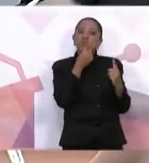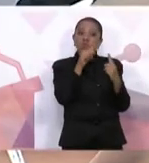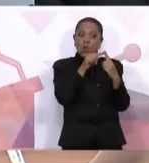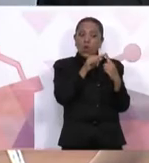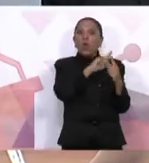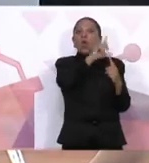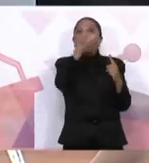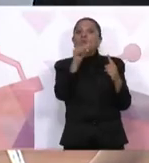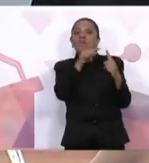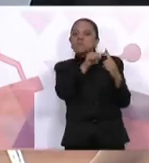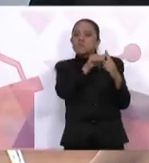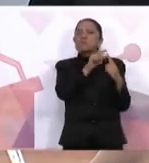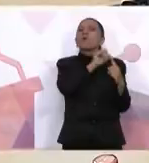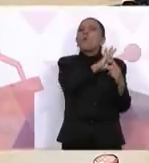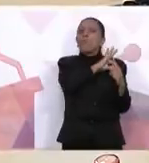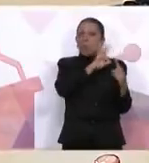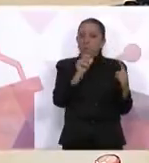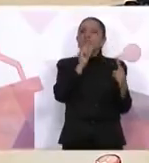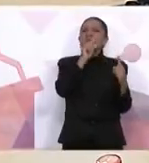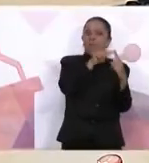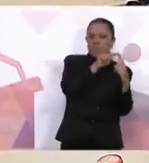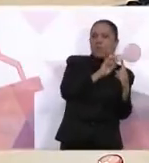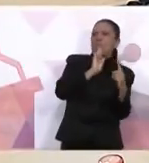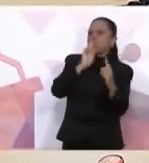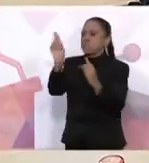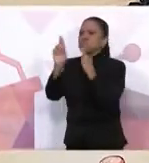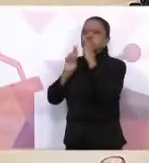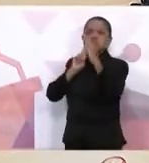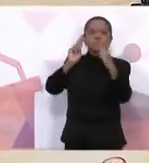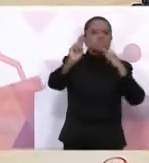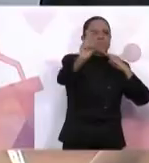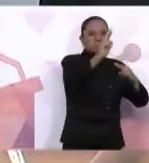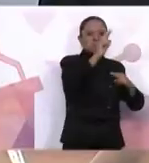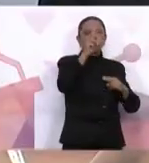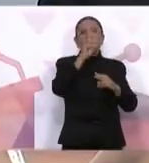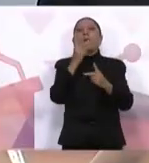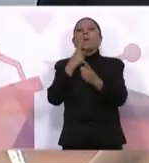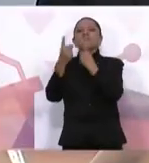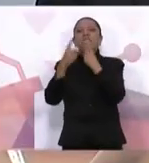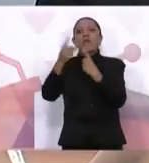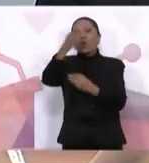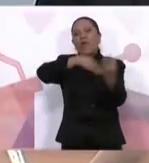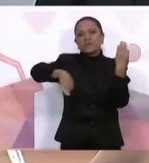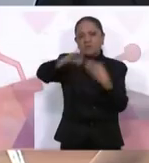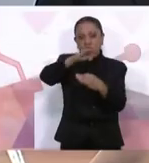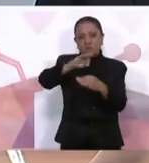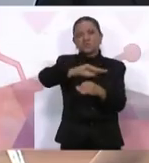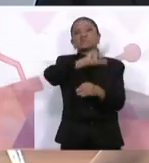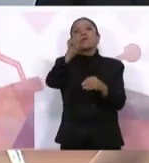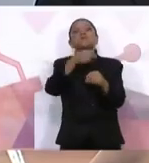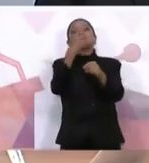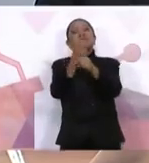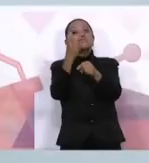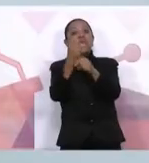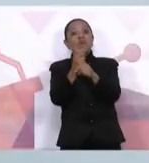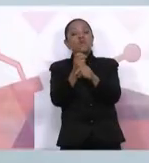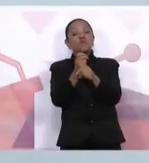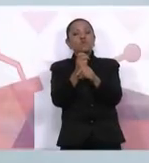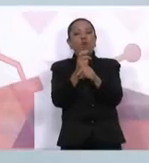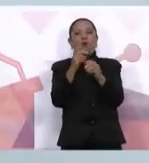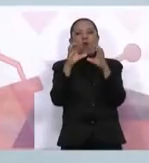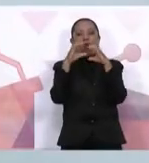de toda la mesa bien gracias carlos ya posteriormente para el segundo bloque hablaremos de desarrollo